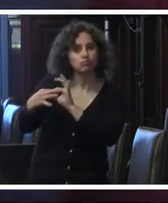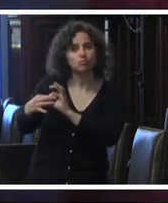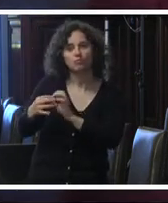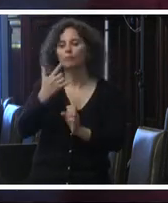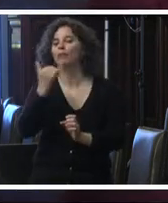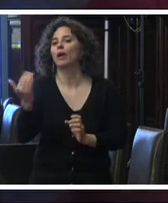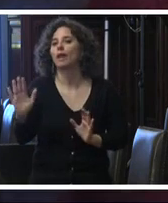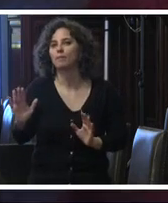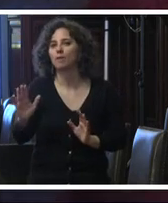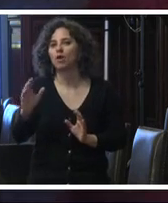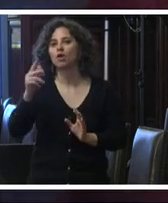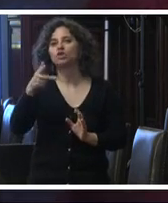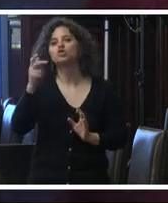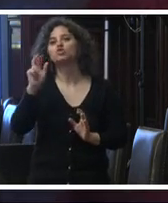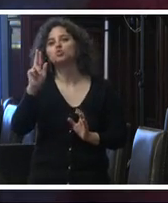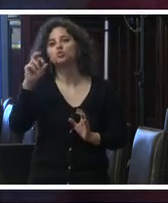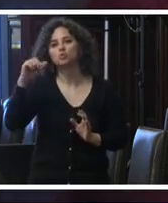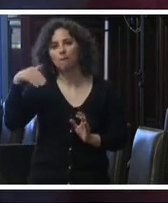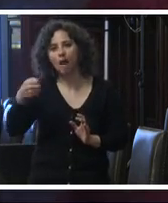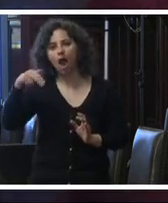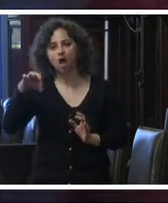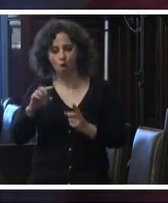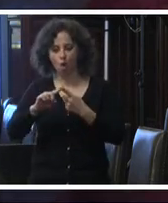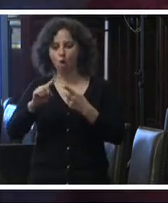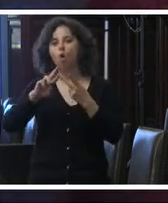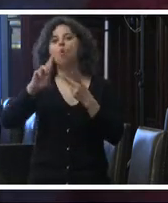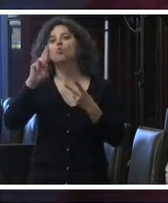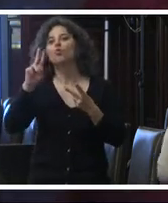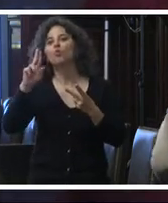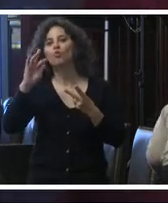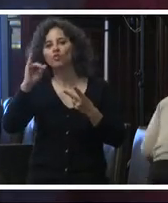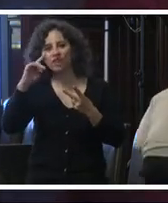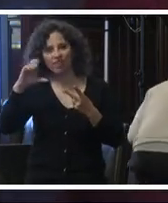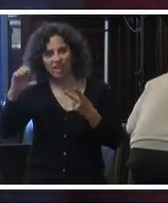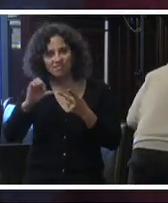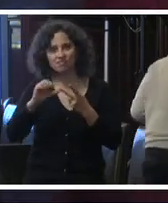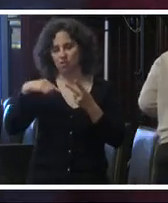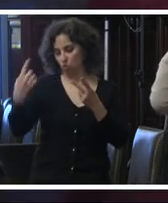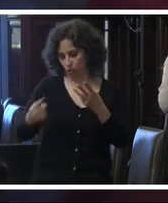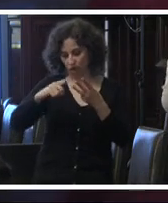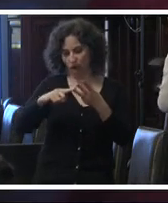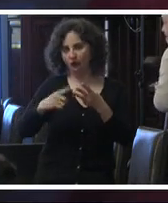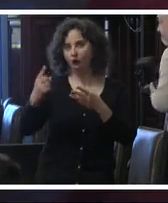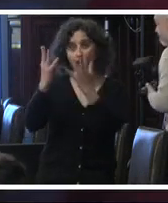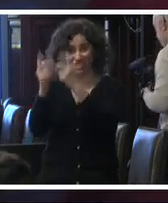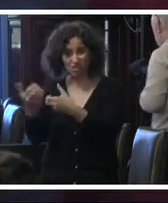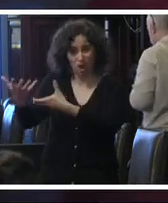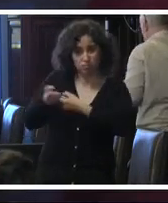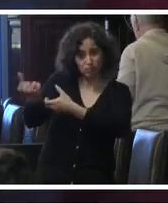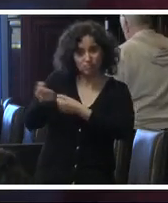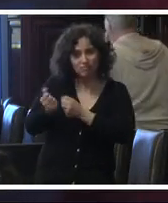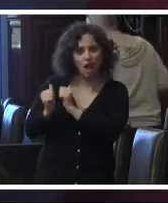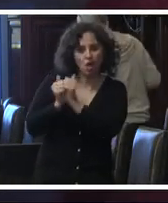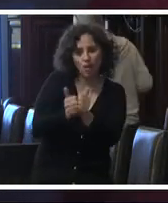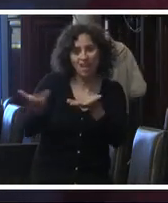por ejemplo, Derechos Humanos, Grufides, y vemos que tal vez está con nosotros